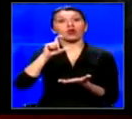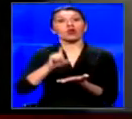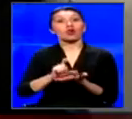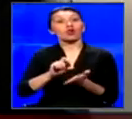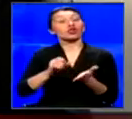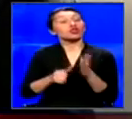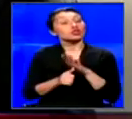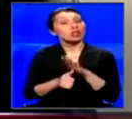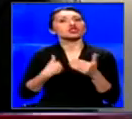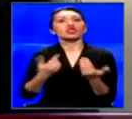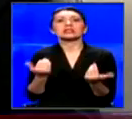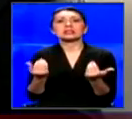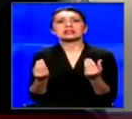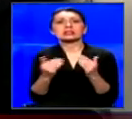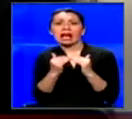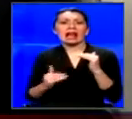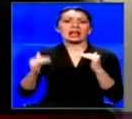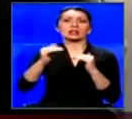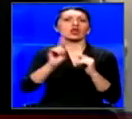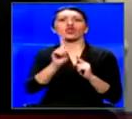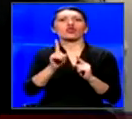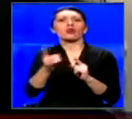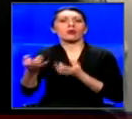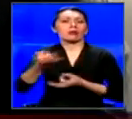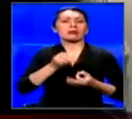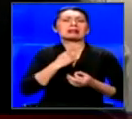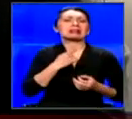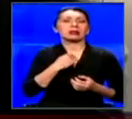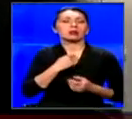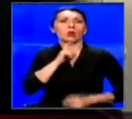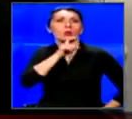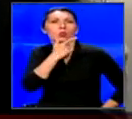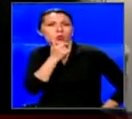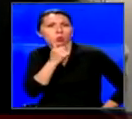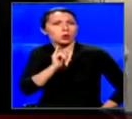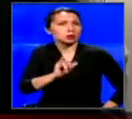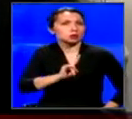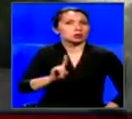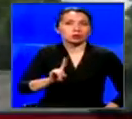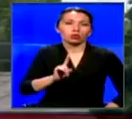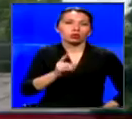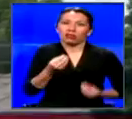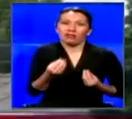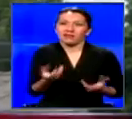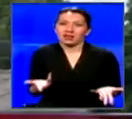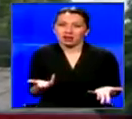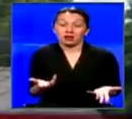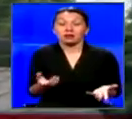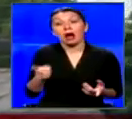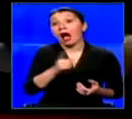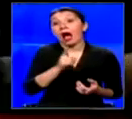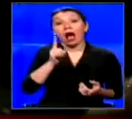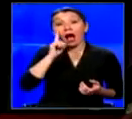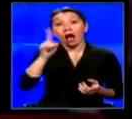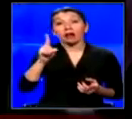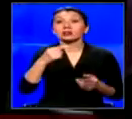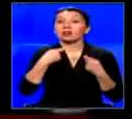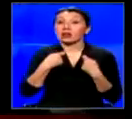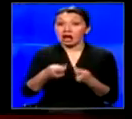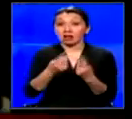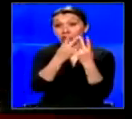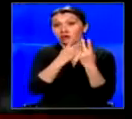crecer. Pero no me interesa a mí que me vengan así a cuestionar por cosas que no corresponden. Bueno, así las cosas. Los gastos por